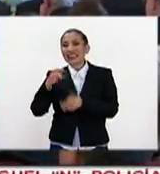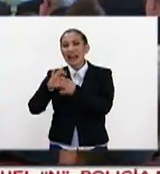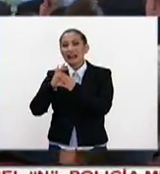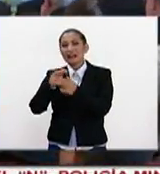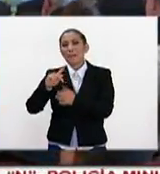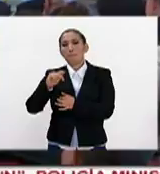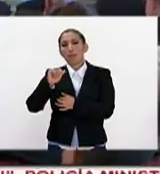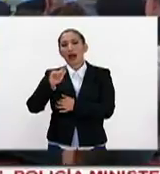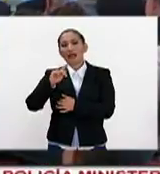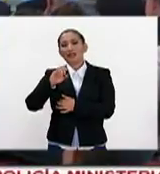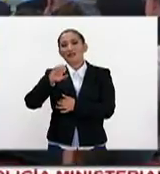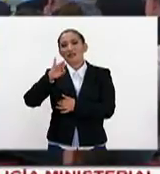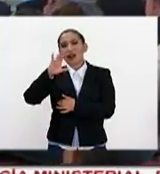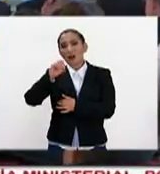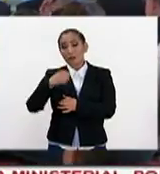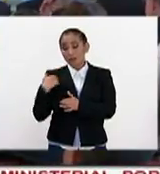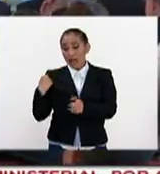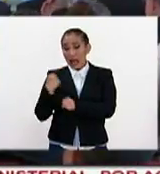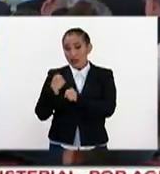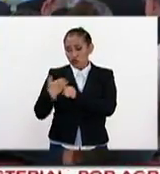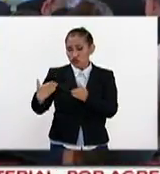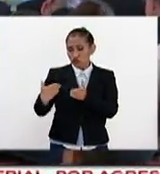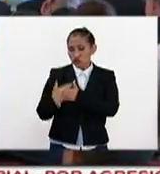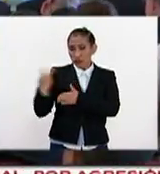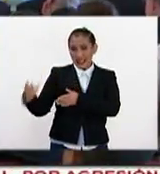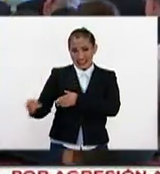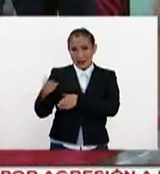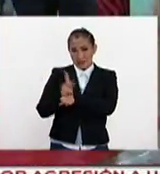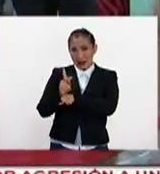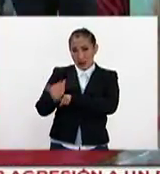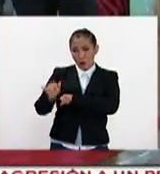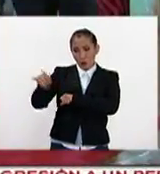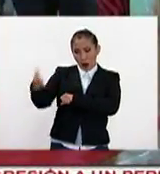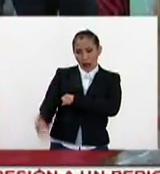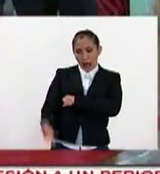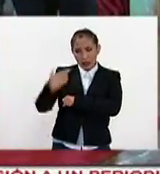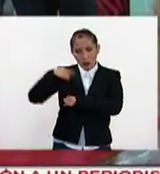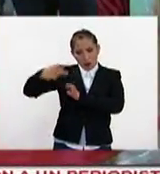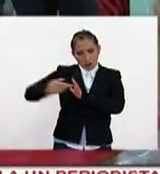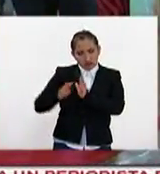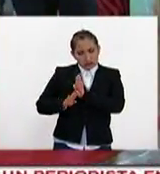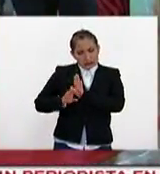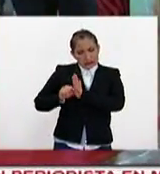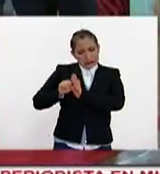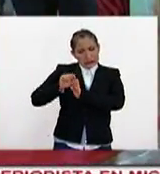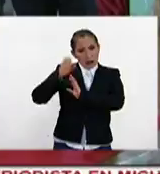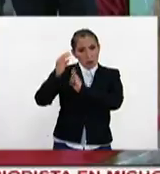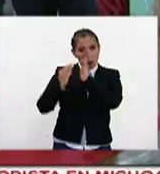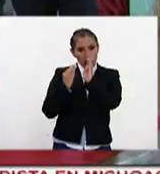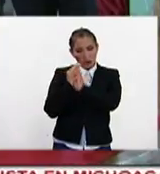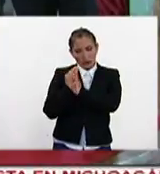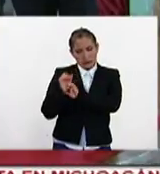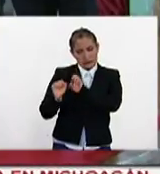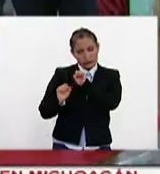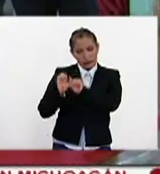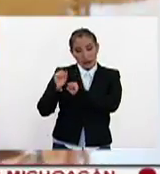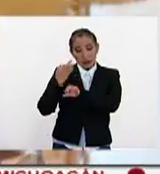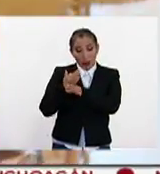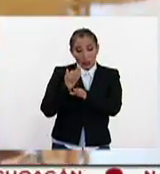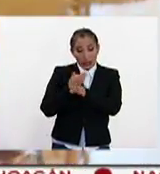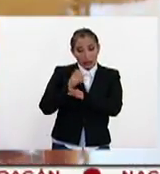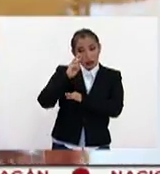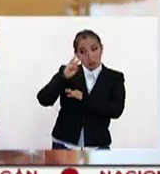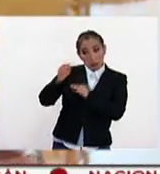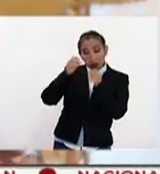del Pacífico. En los últimos años, esta nación se ha reposicionado en el escenario mundial y en la actualidad